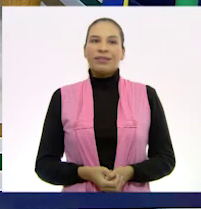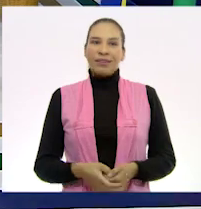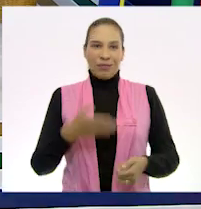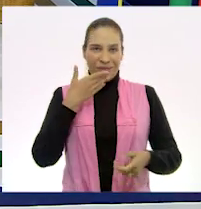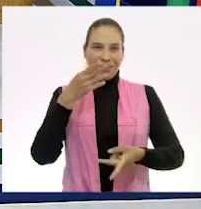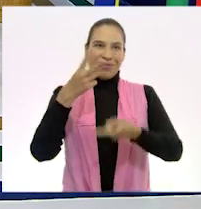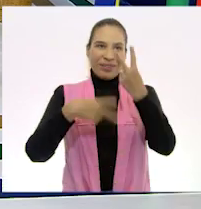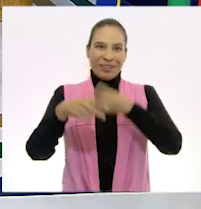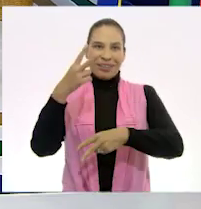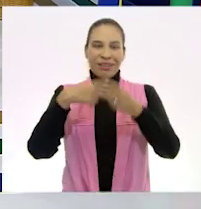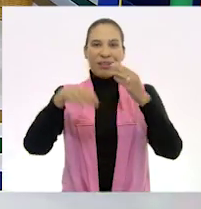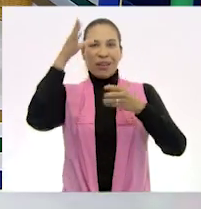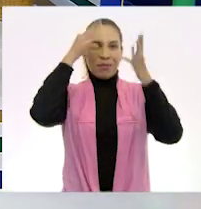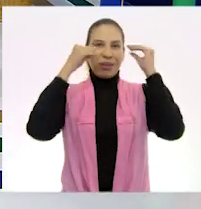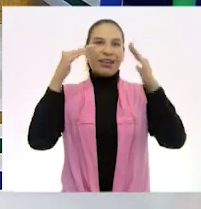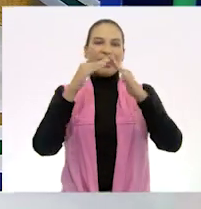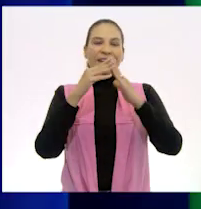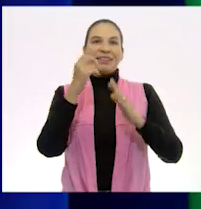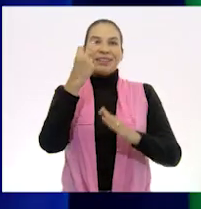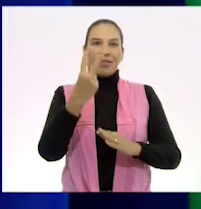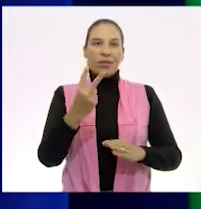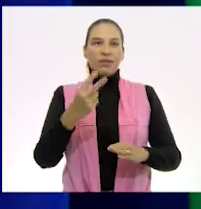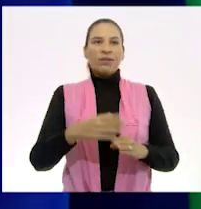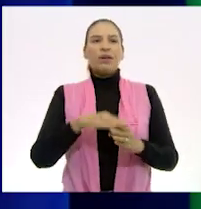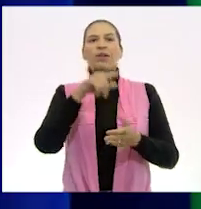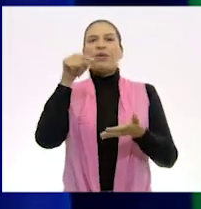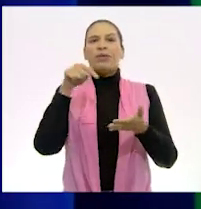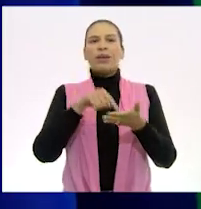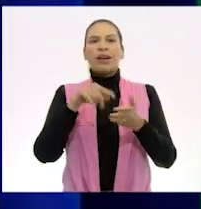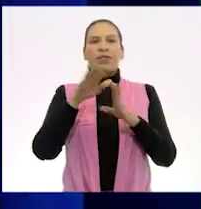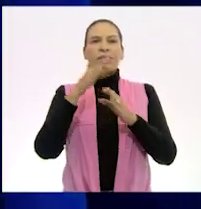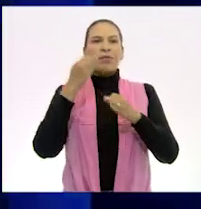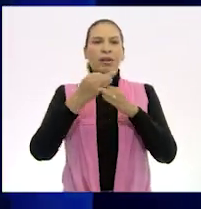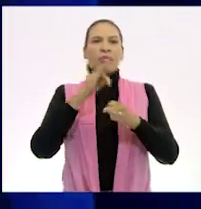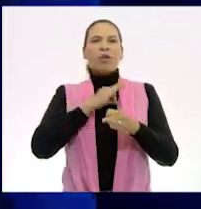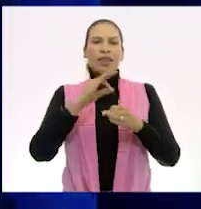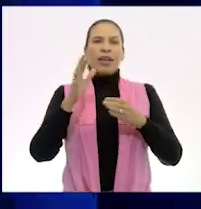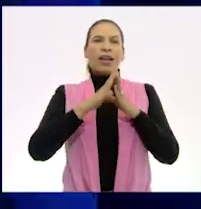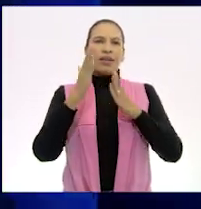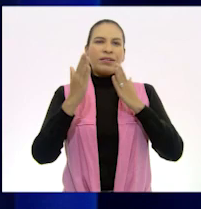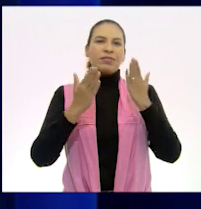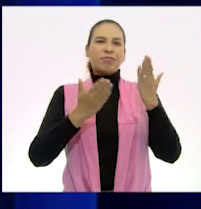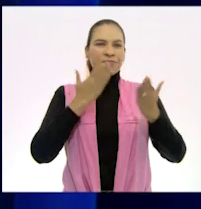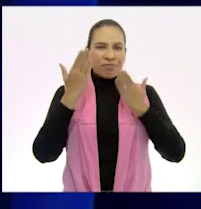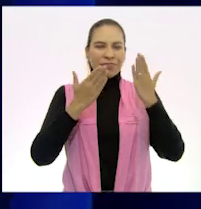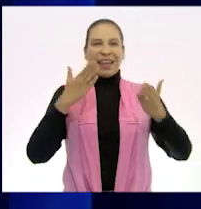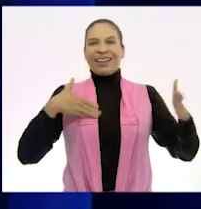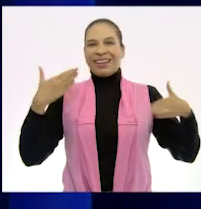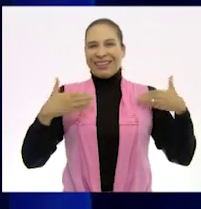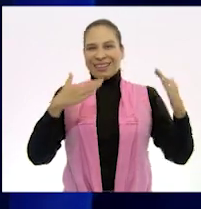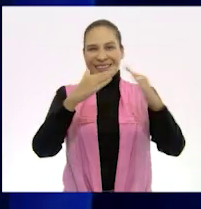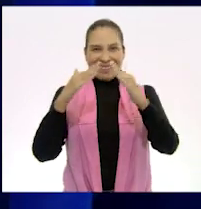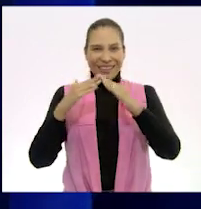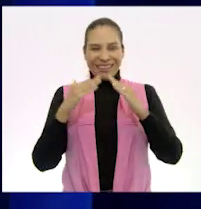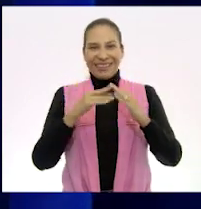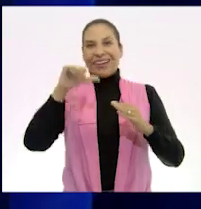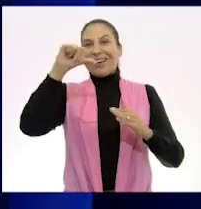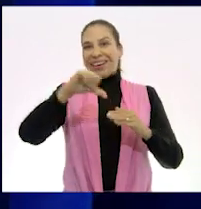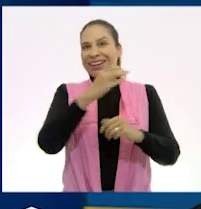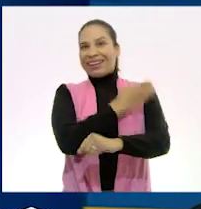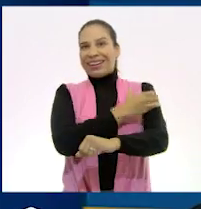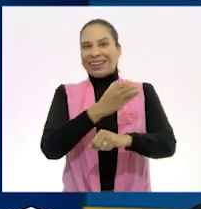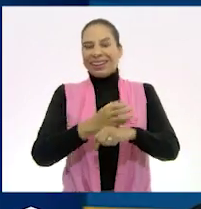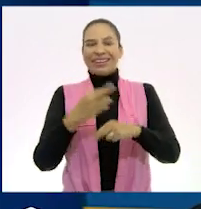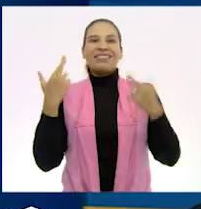Les damos la bienvenida a Aprende en Casa 2, un espacio en el que vamos a poder estudiar y divertirnos desde nuestros hogares. Hoy nos